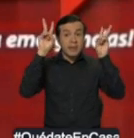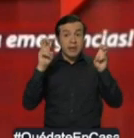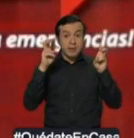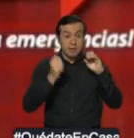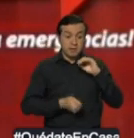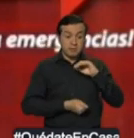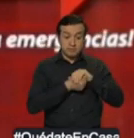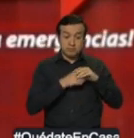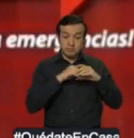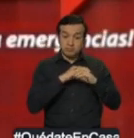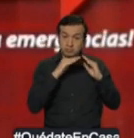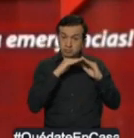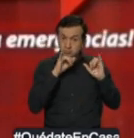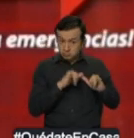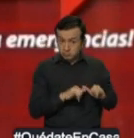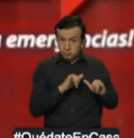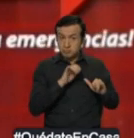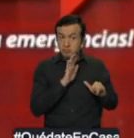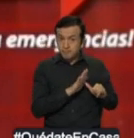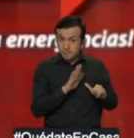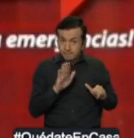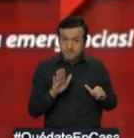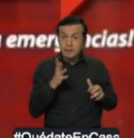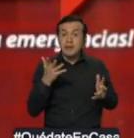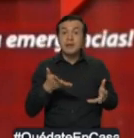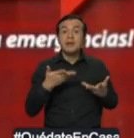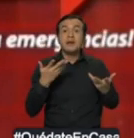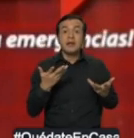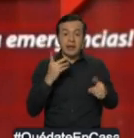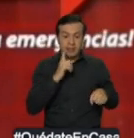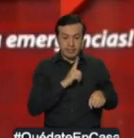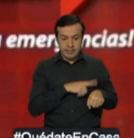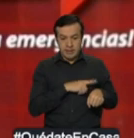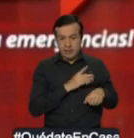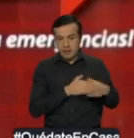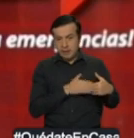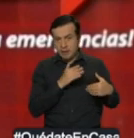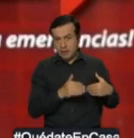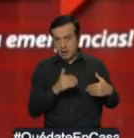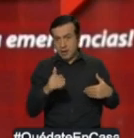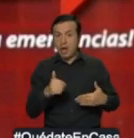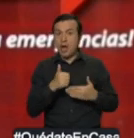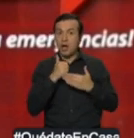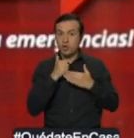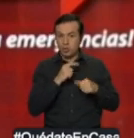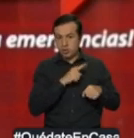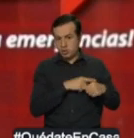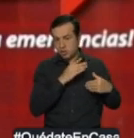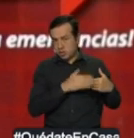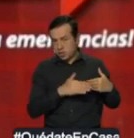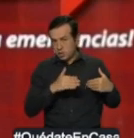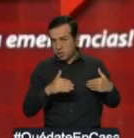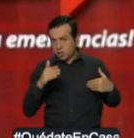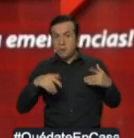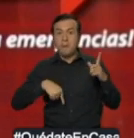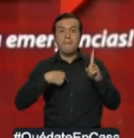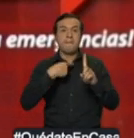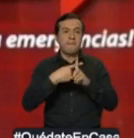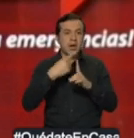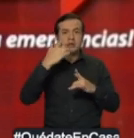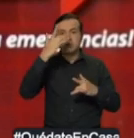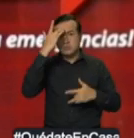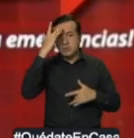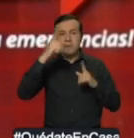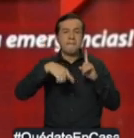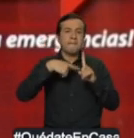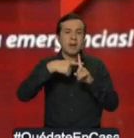las medidas etcétera de lo que tratan es de darnos tiempo nos sirven para ganar tiempo para subir la capacidad de nuestro